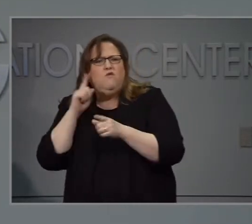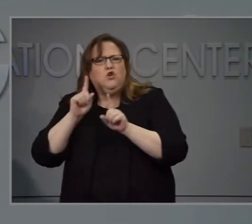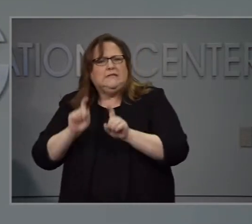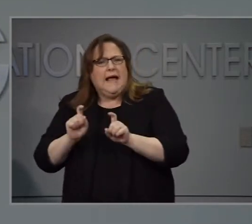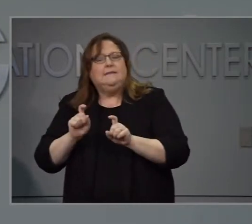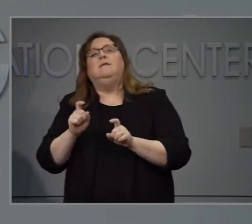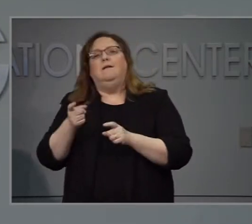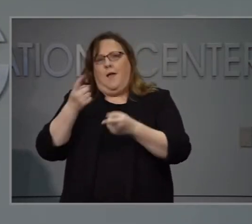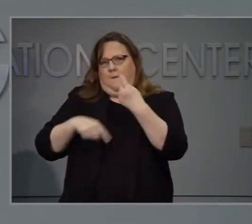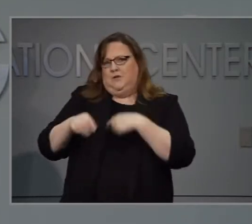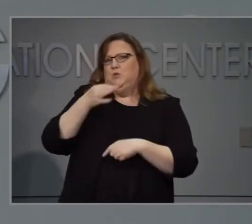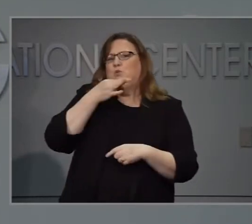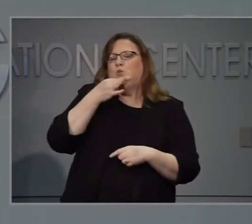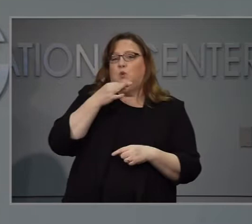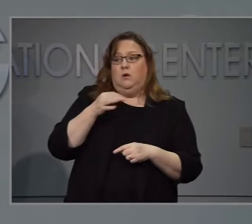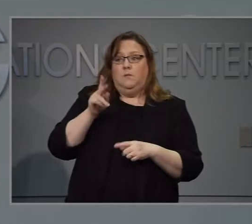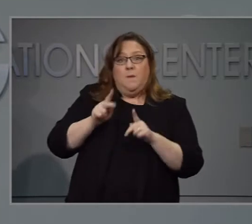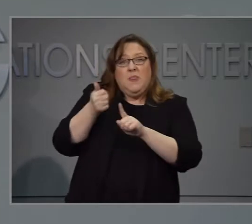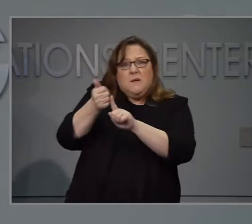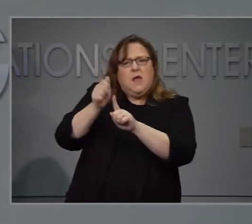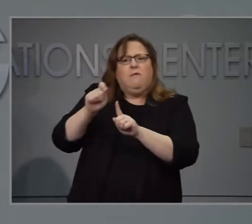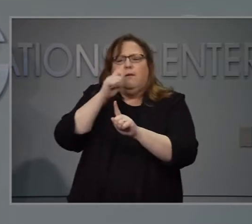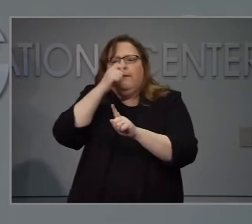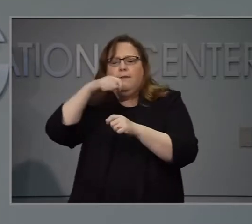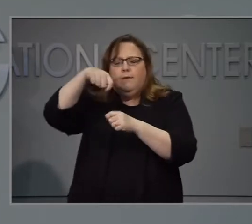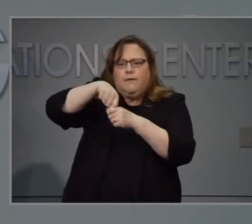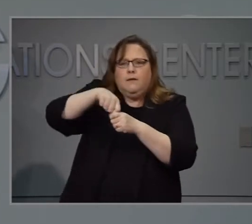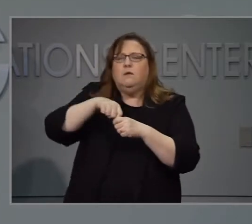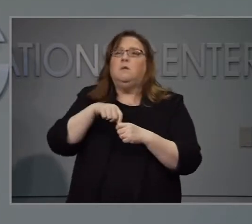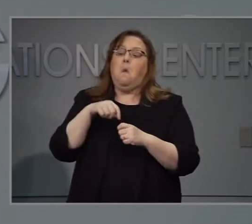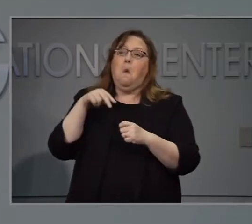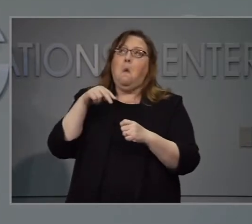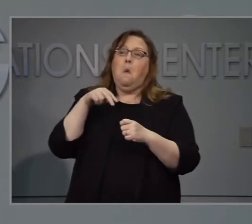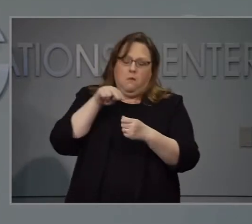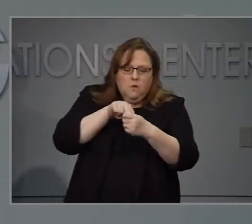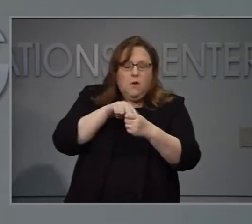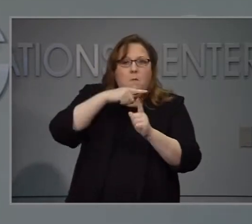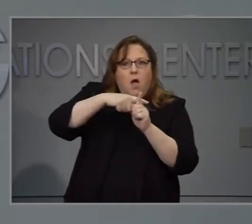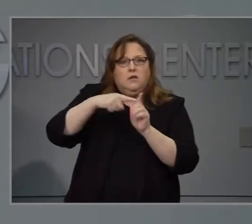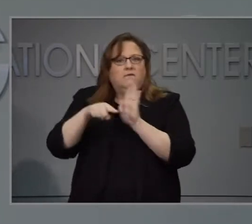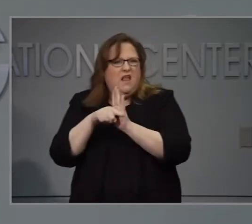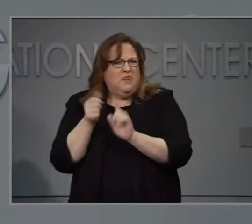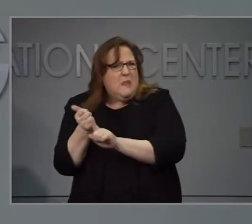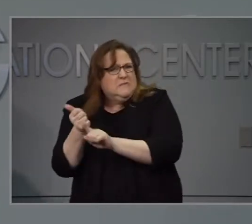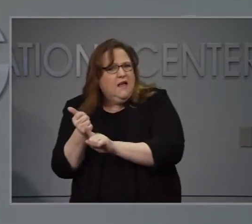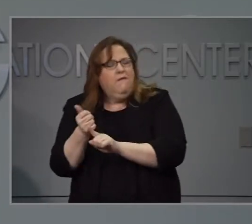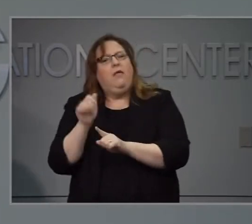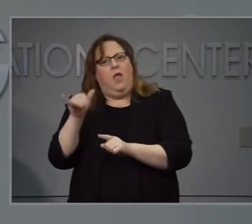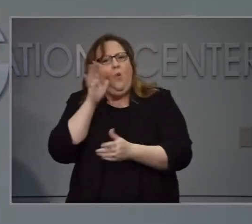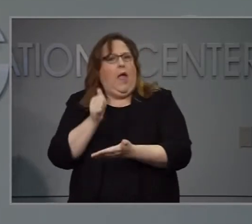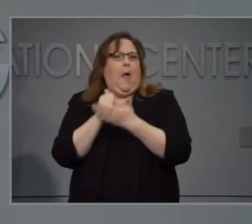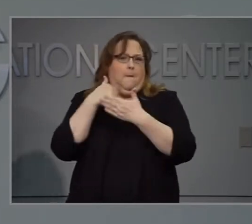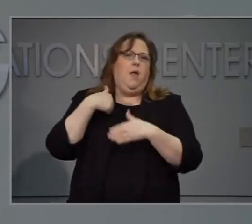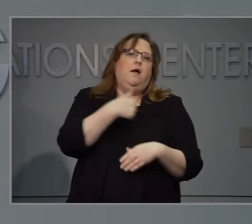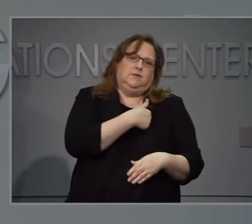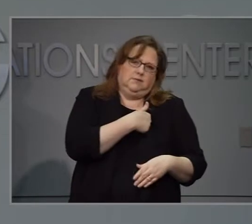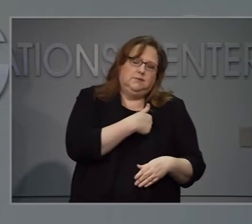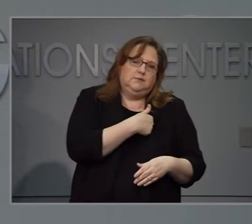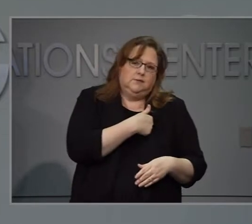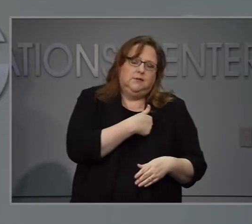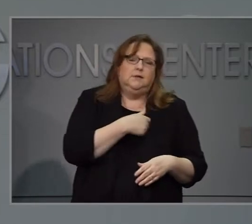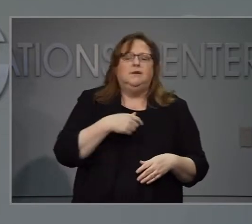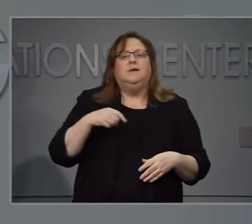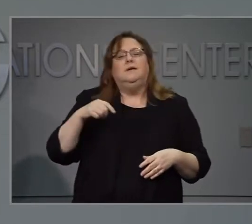en las que las personas puedan auto administrarse una prueba de esa manera vamos a ahorrar en la necesidad de